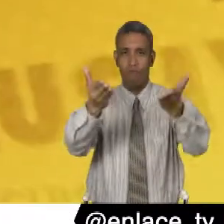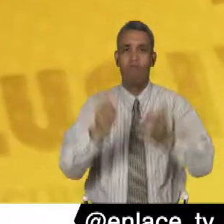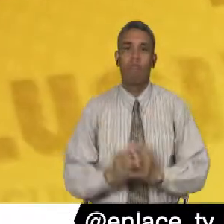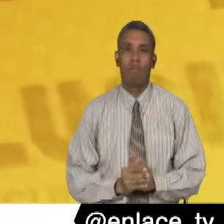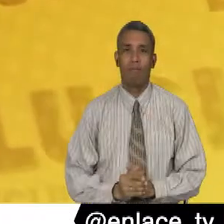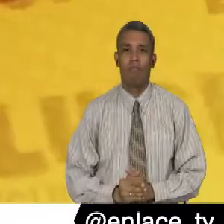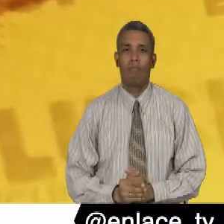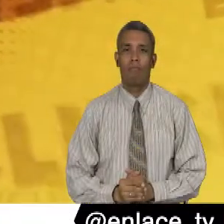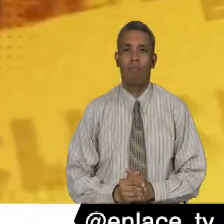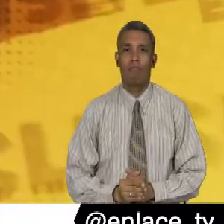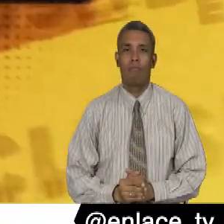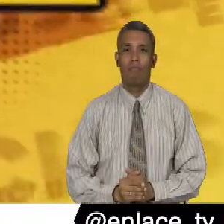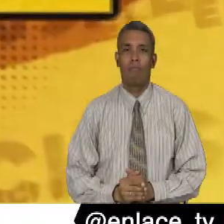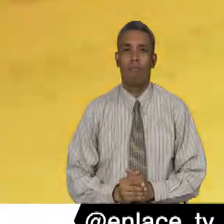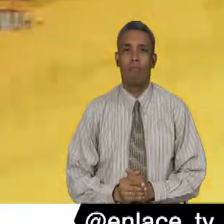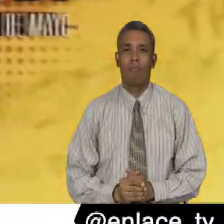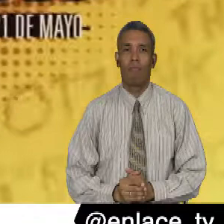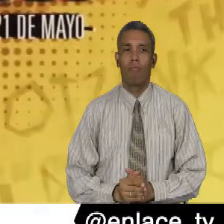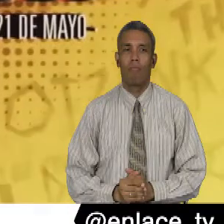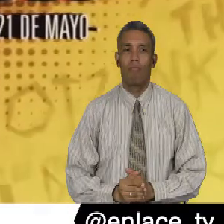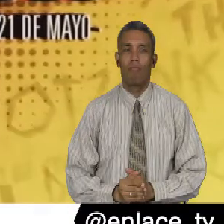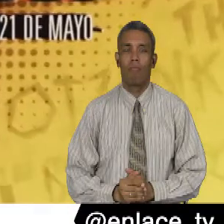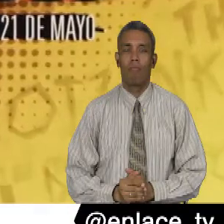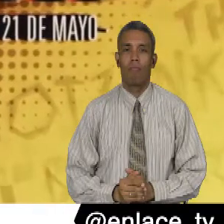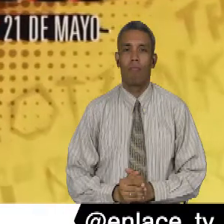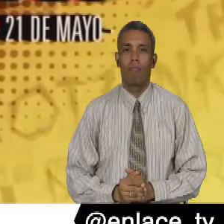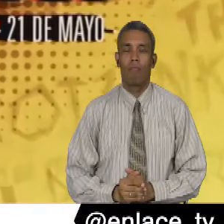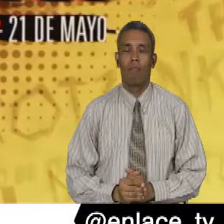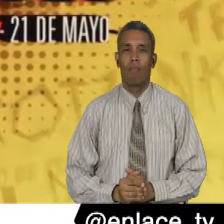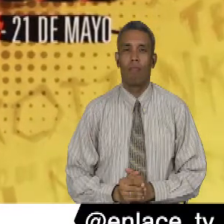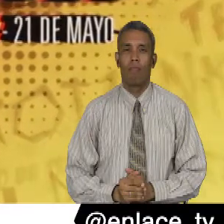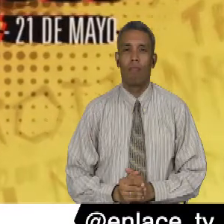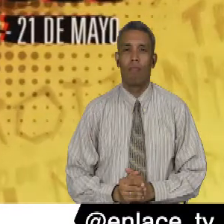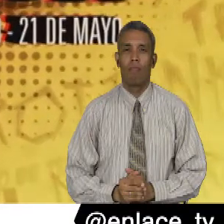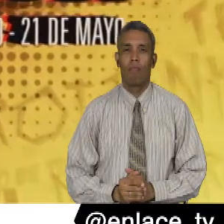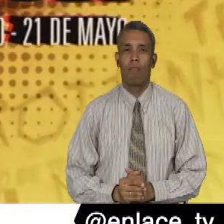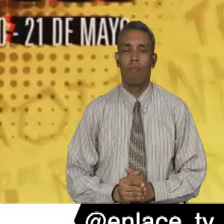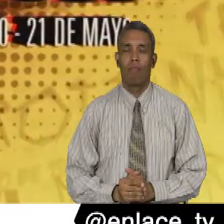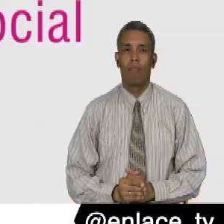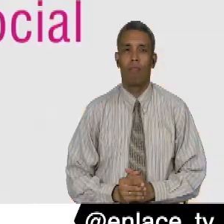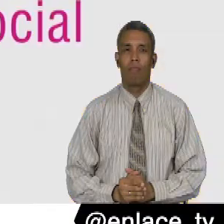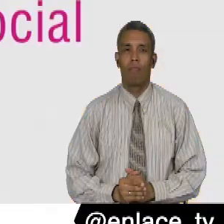los informes de la comicon colombia llegan gracias